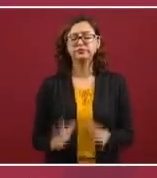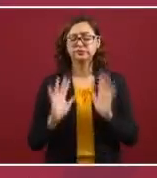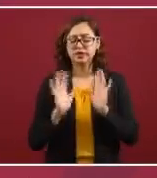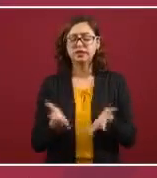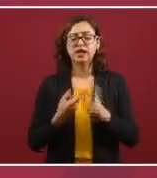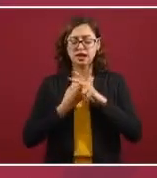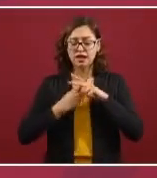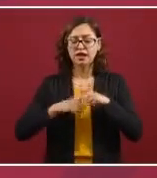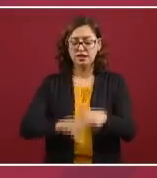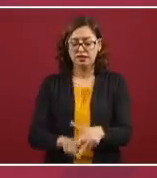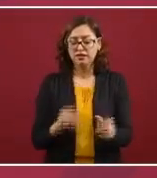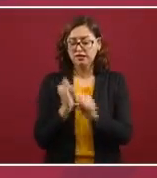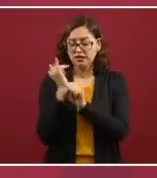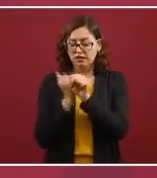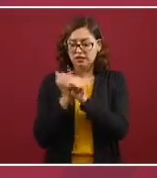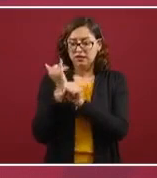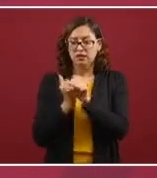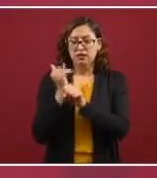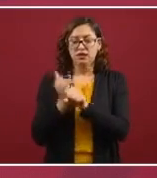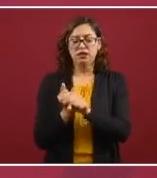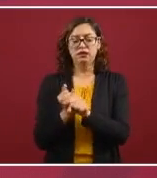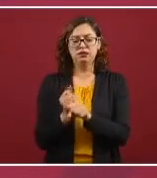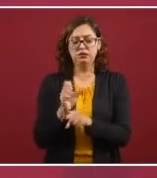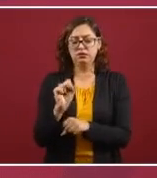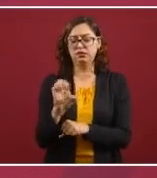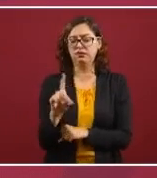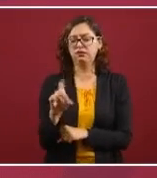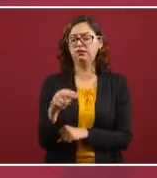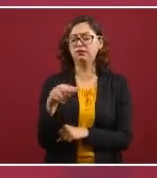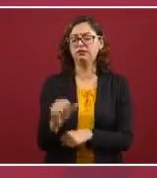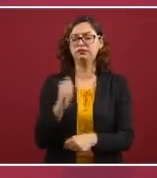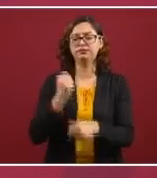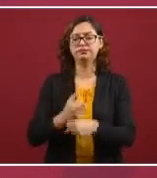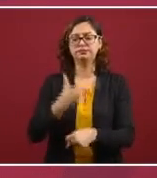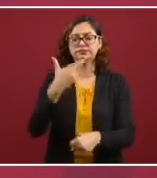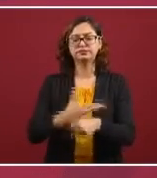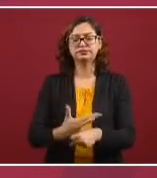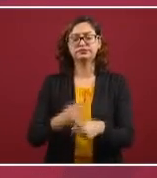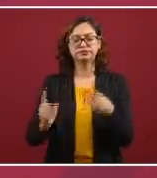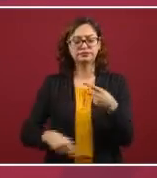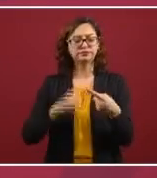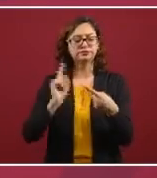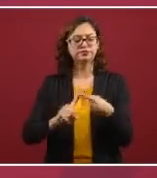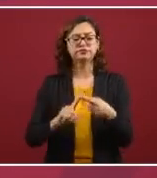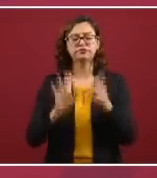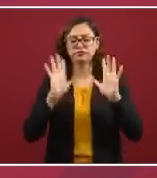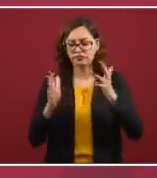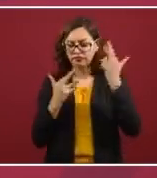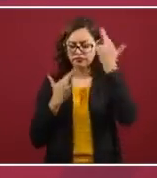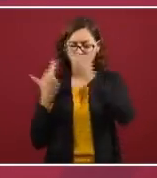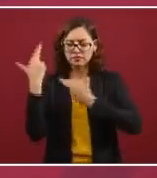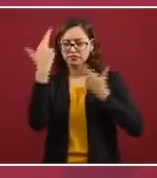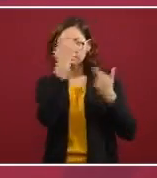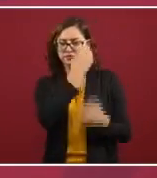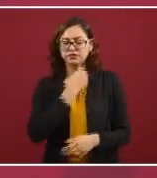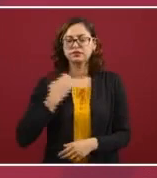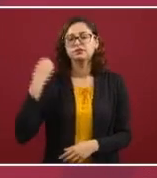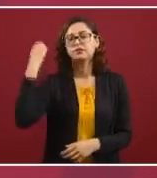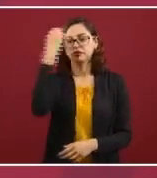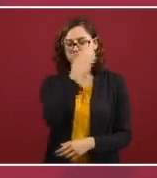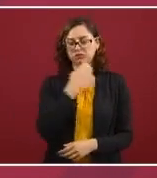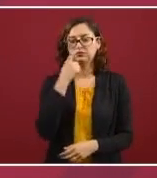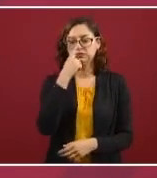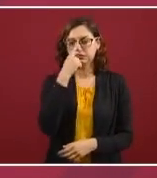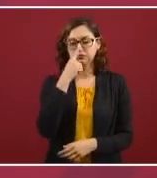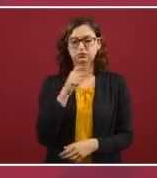El secretario de la Defensa está haciendo una evaluación. Ellos reconocieron,